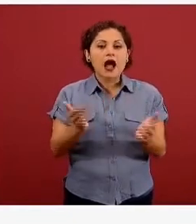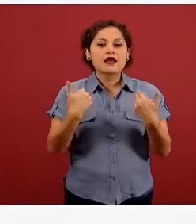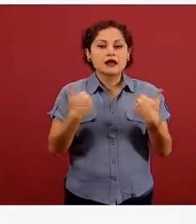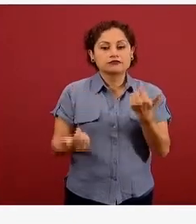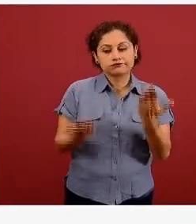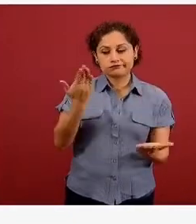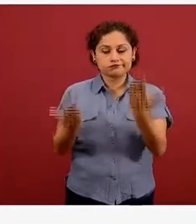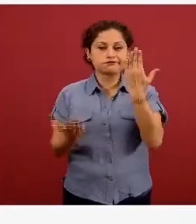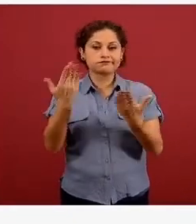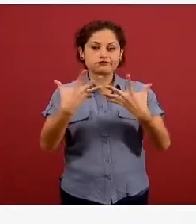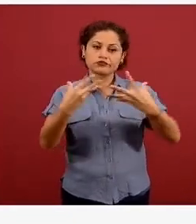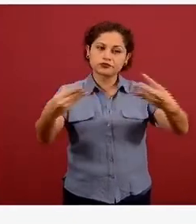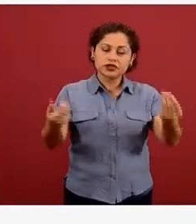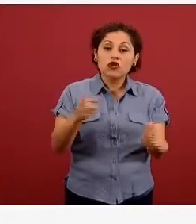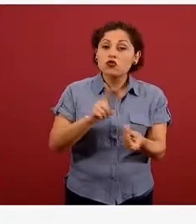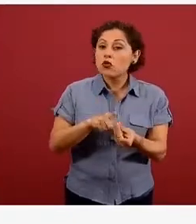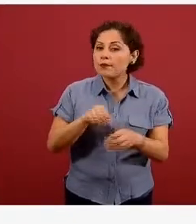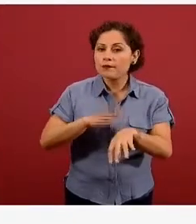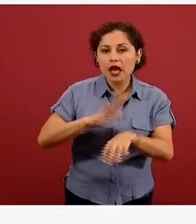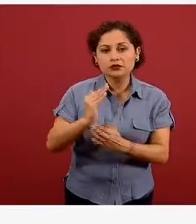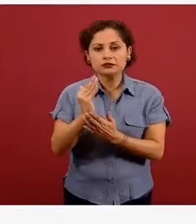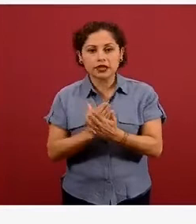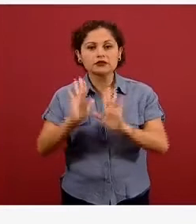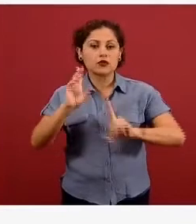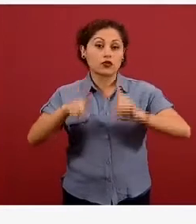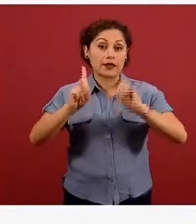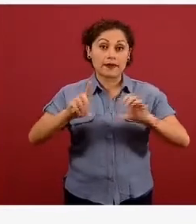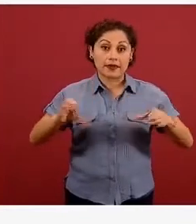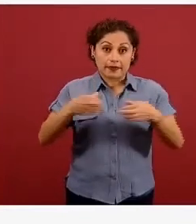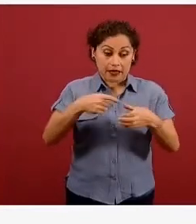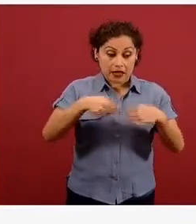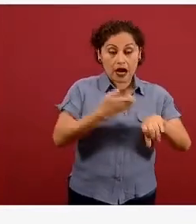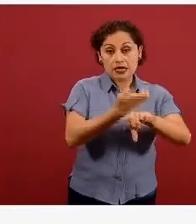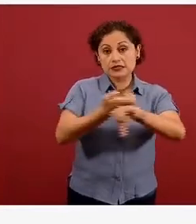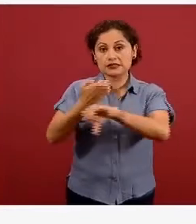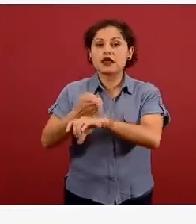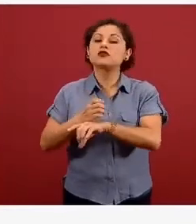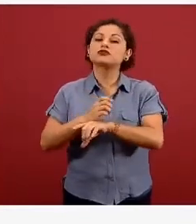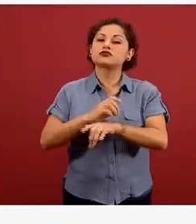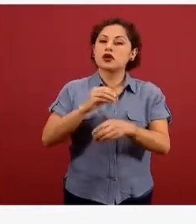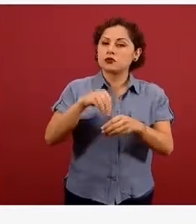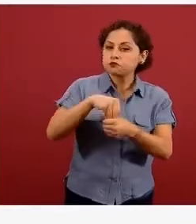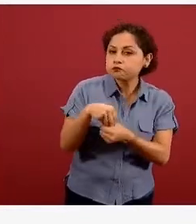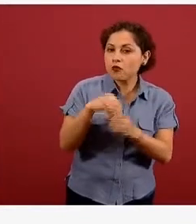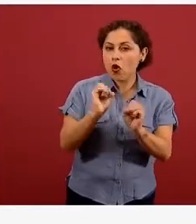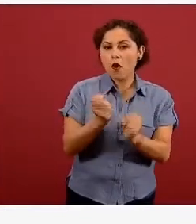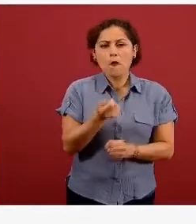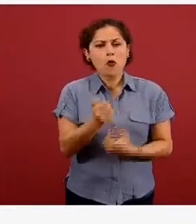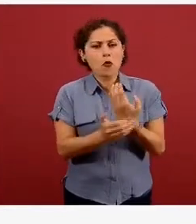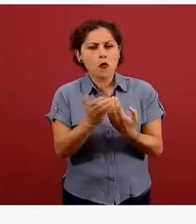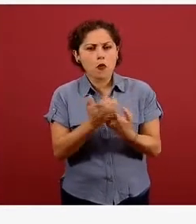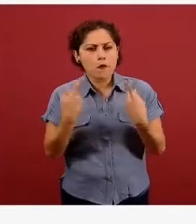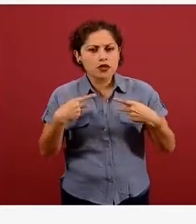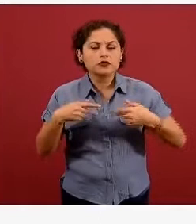los distintos estados, dado que estos tienen distinta población. No se pueden comparar el número de casos entre un estado y otro porque